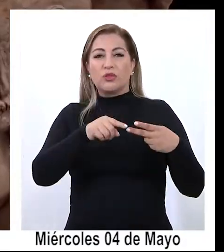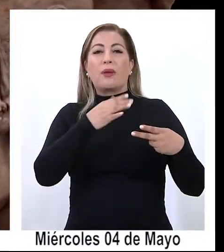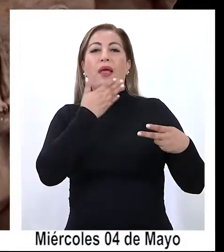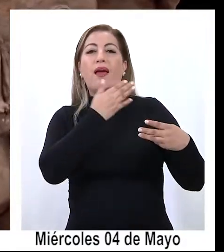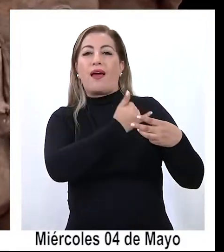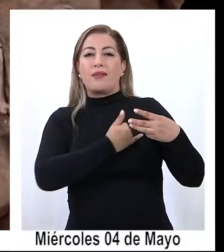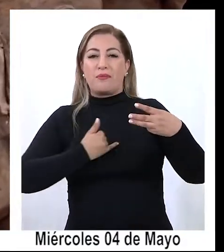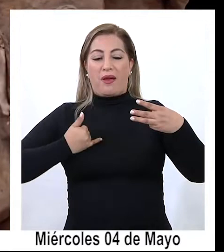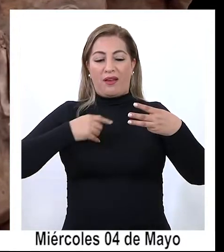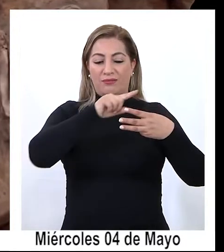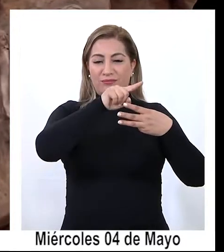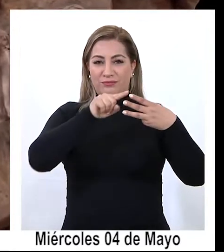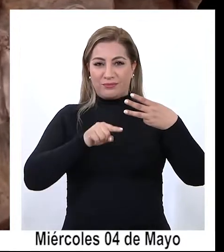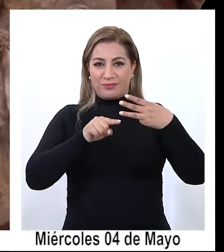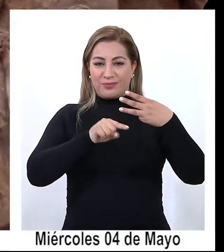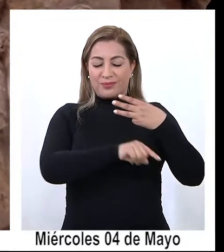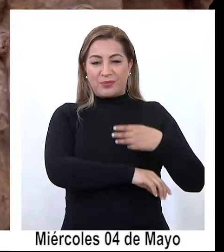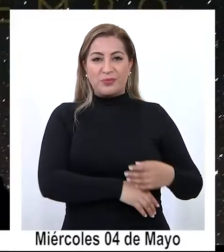Aymara.